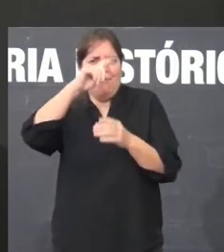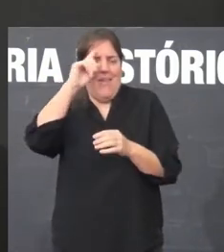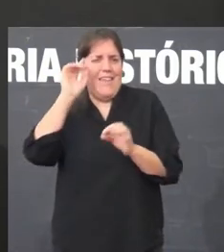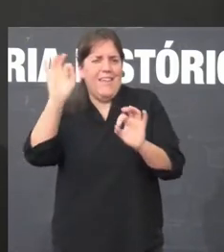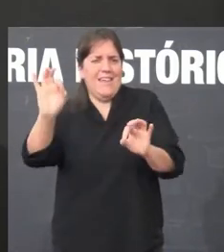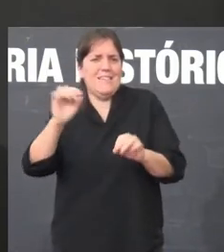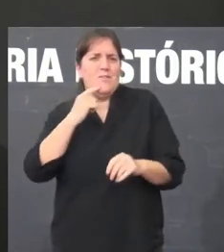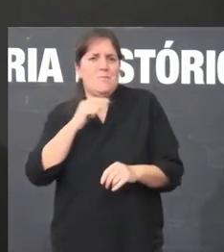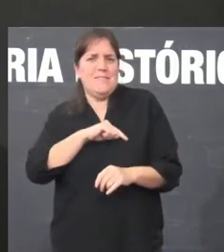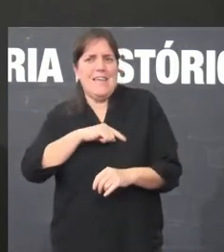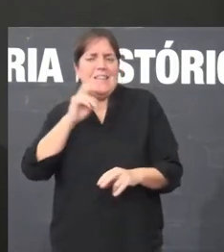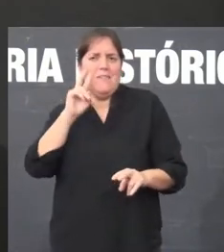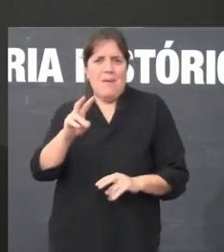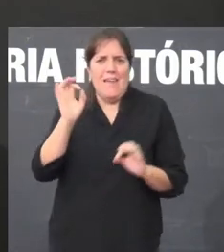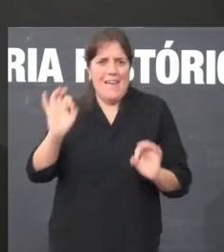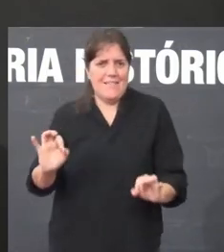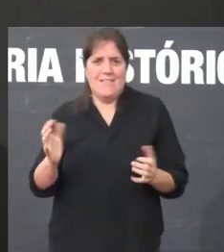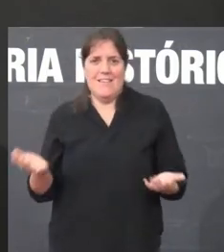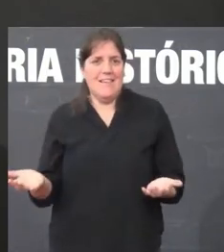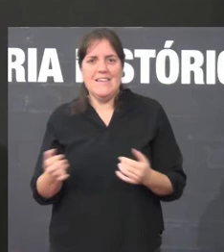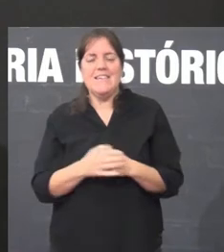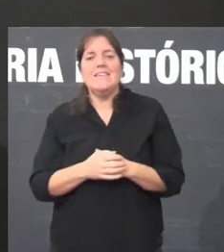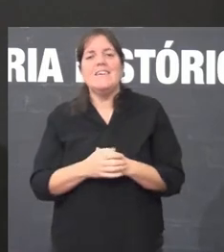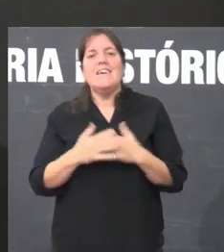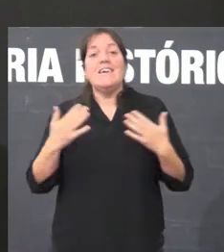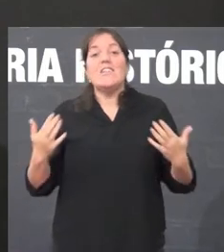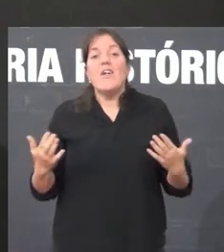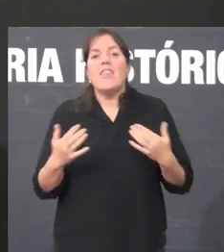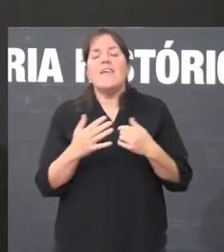sientes. Entonces, digamos que...